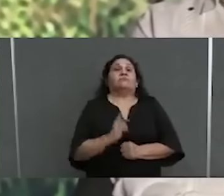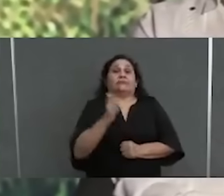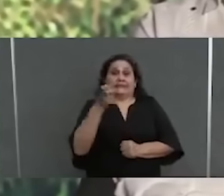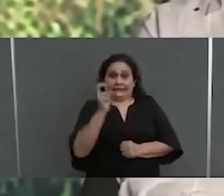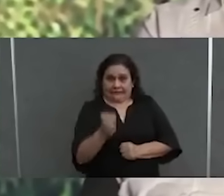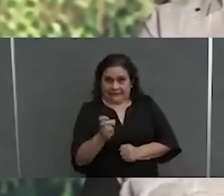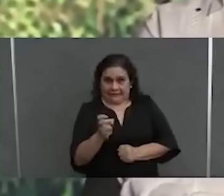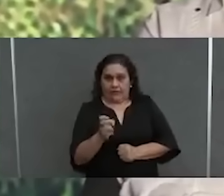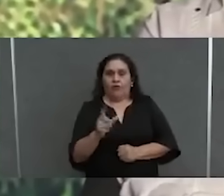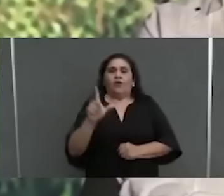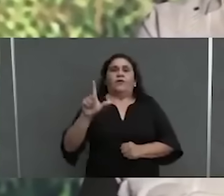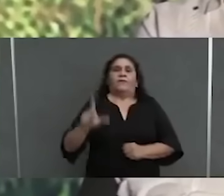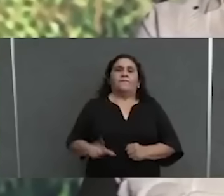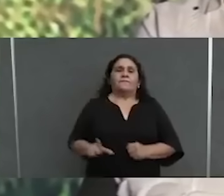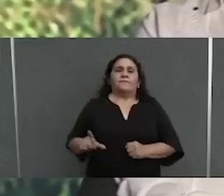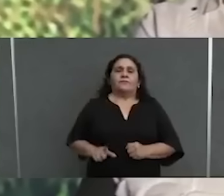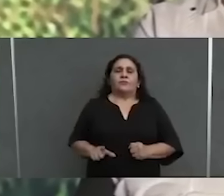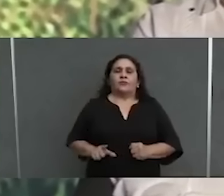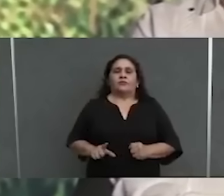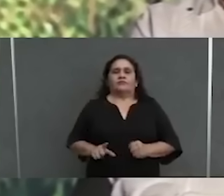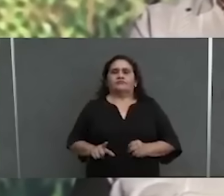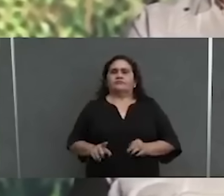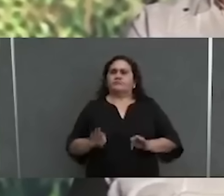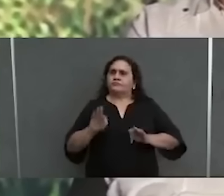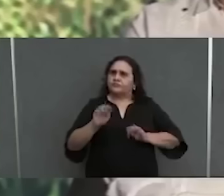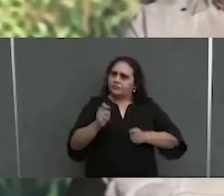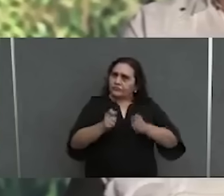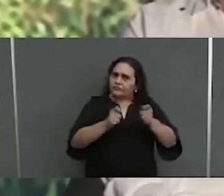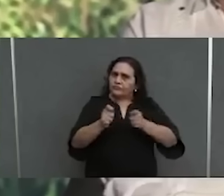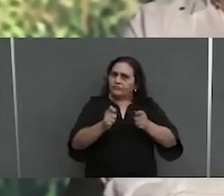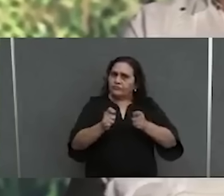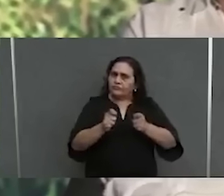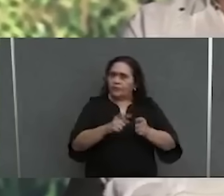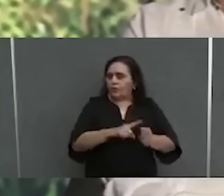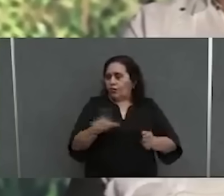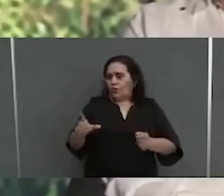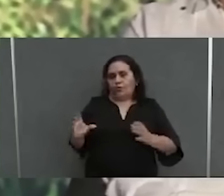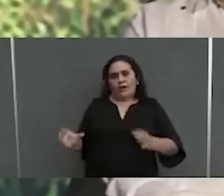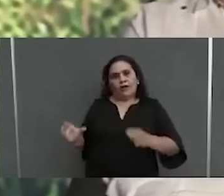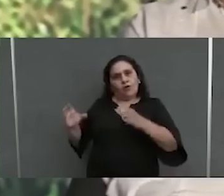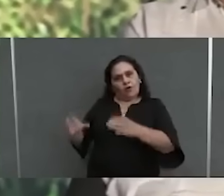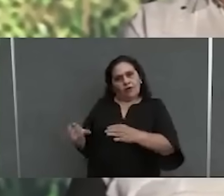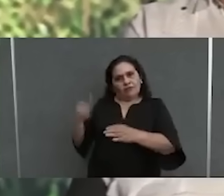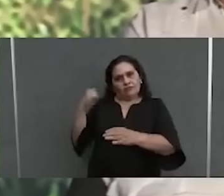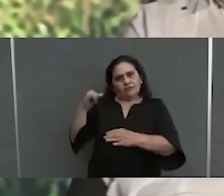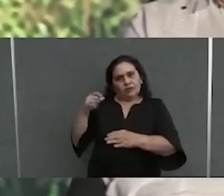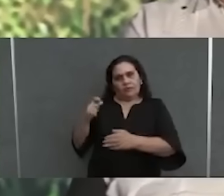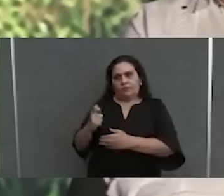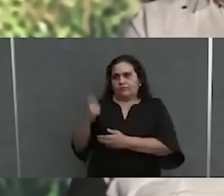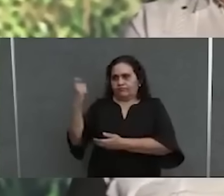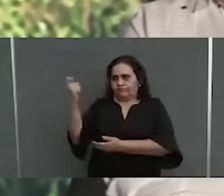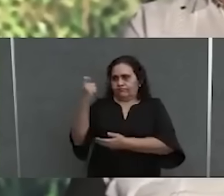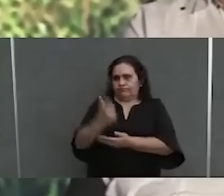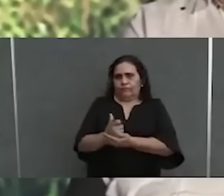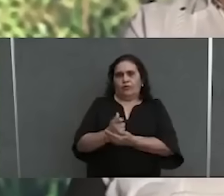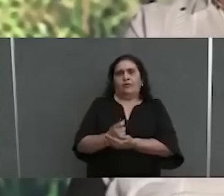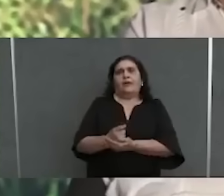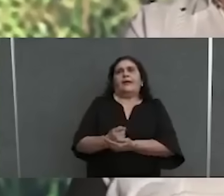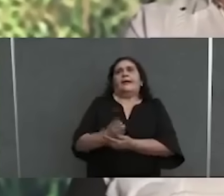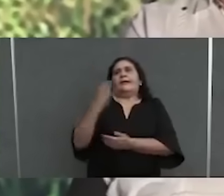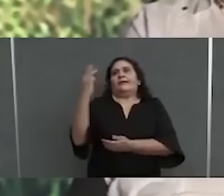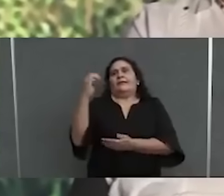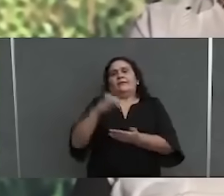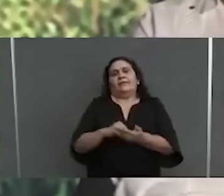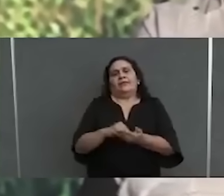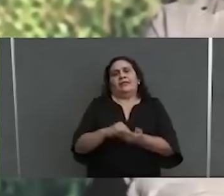el gobierno del estado gestionó recursos con el Congreso del Estado, un financiamiento de 3.063 millones de